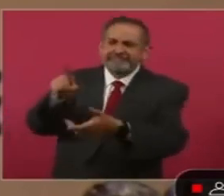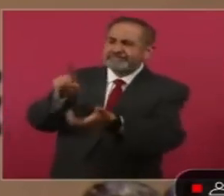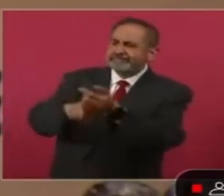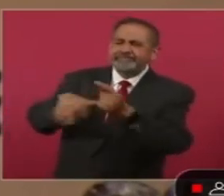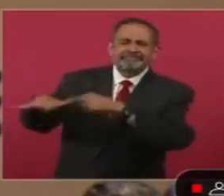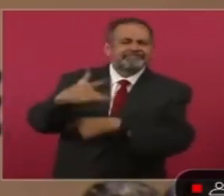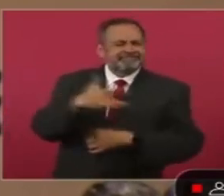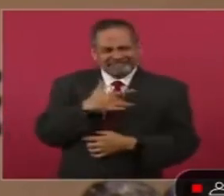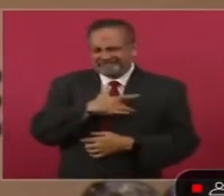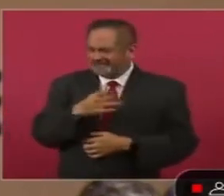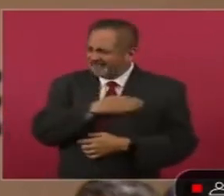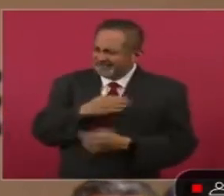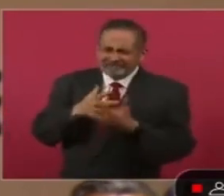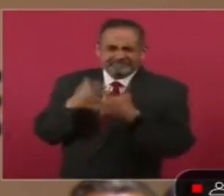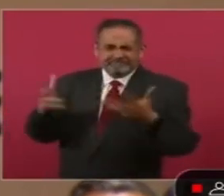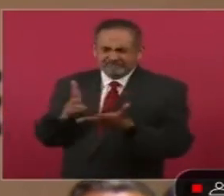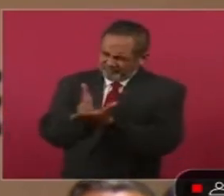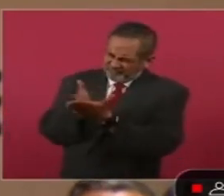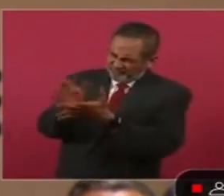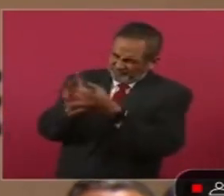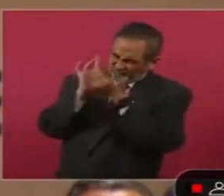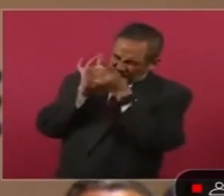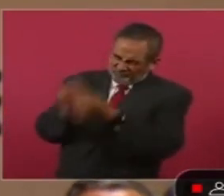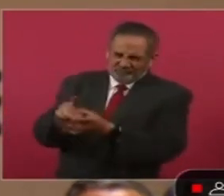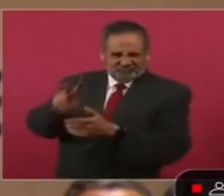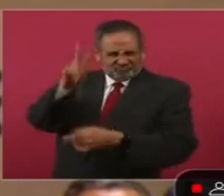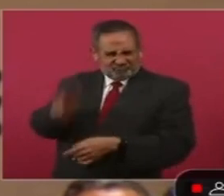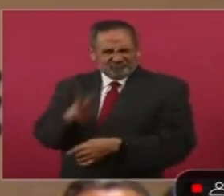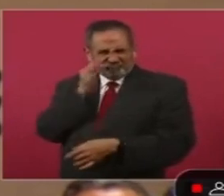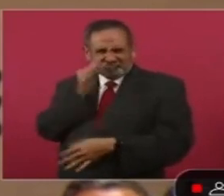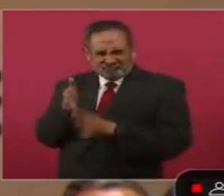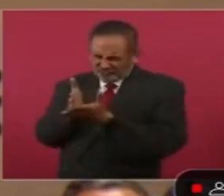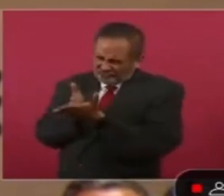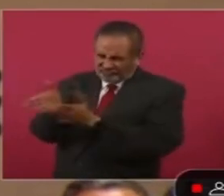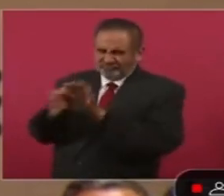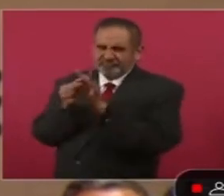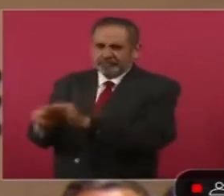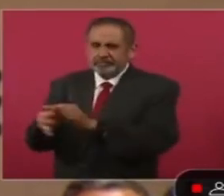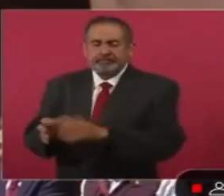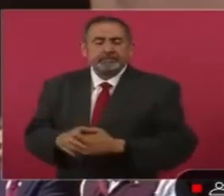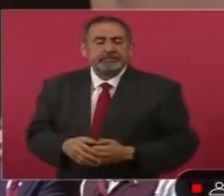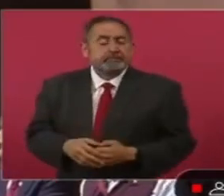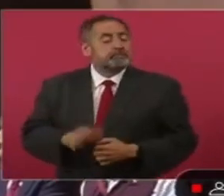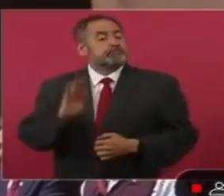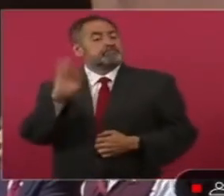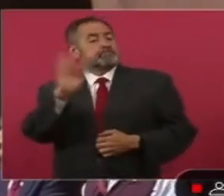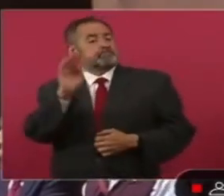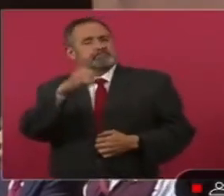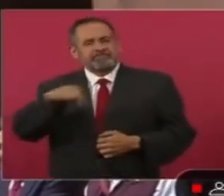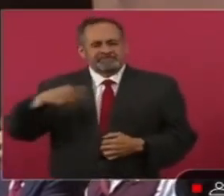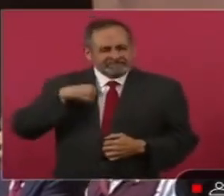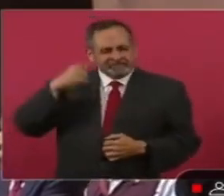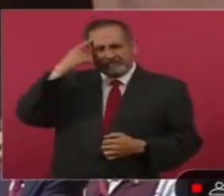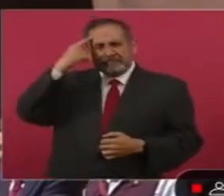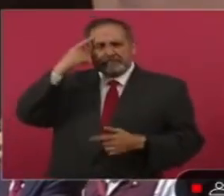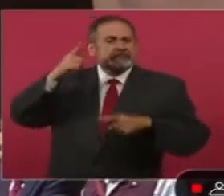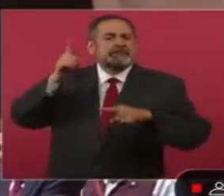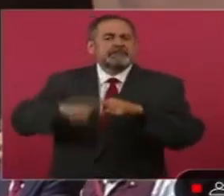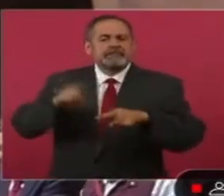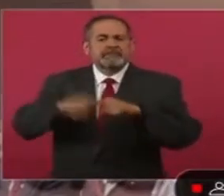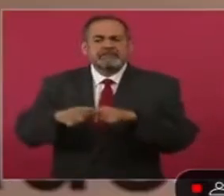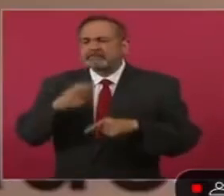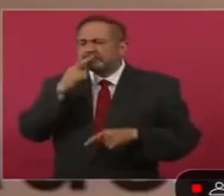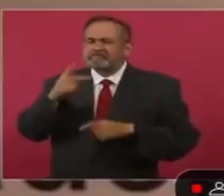bondad y la lealtad verdadera. Si nos preguntamos quién es